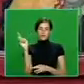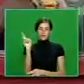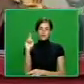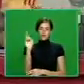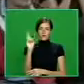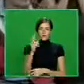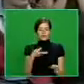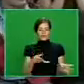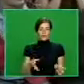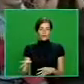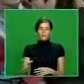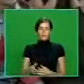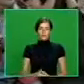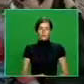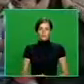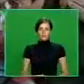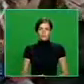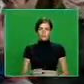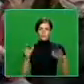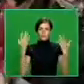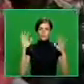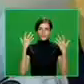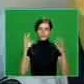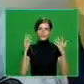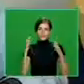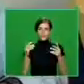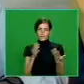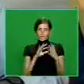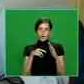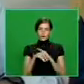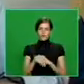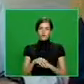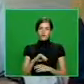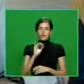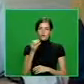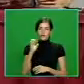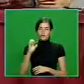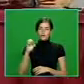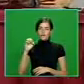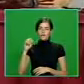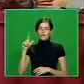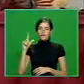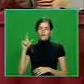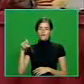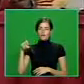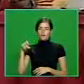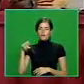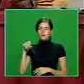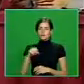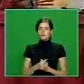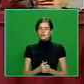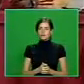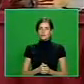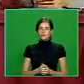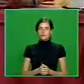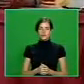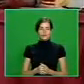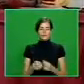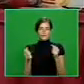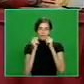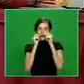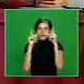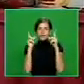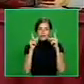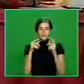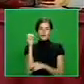me invitó al barrio José Félix Rivas y fue tan impactante la